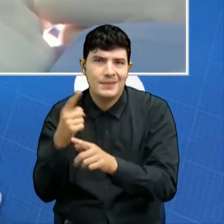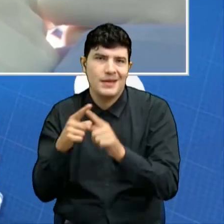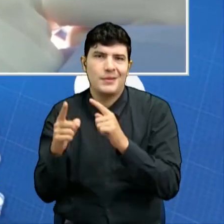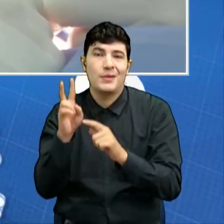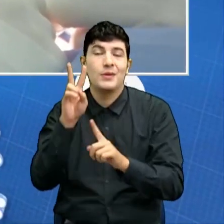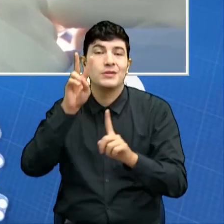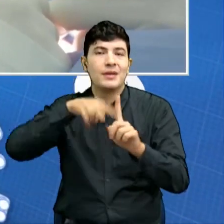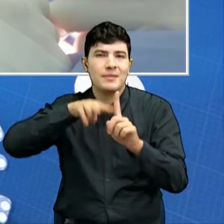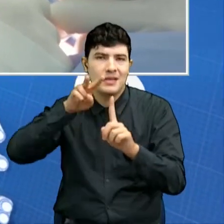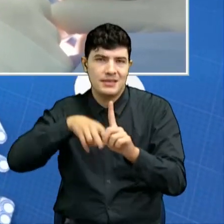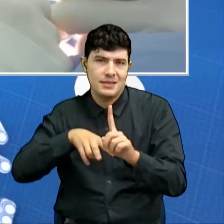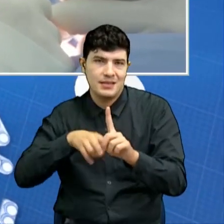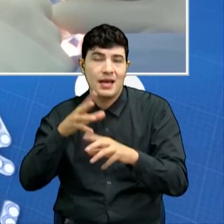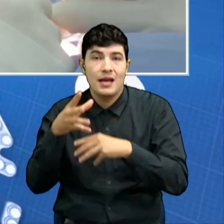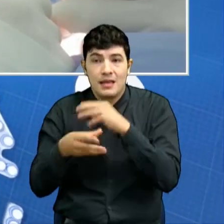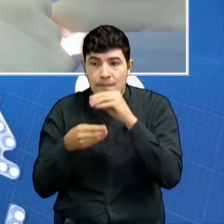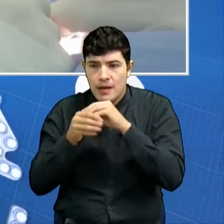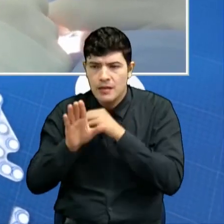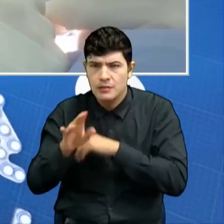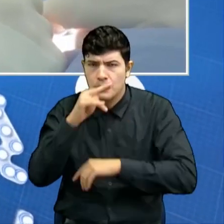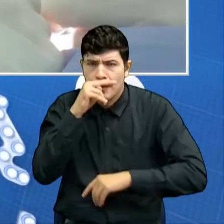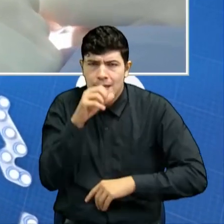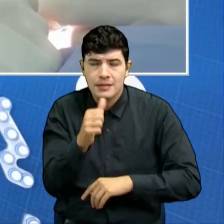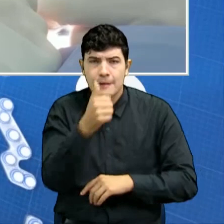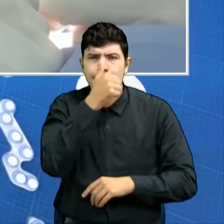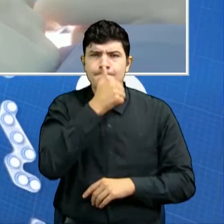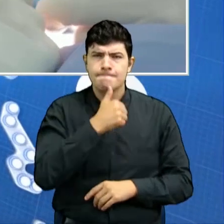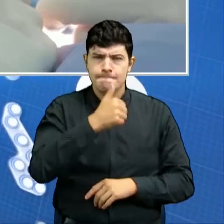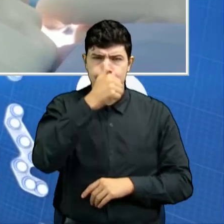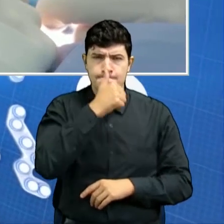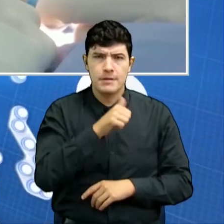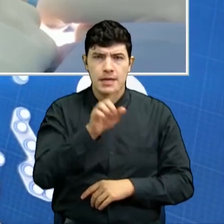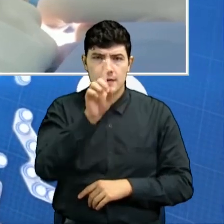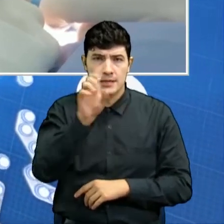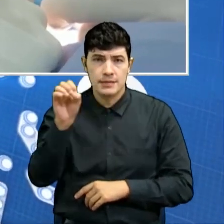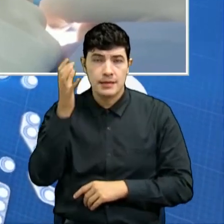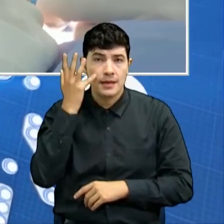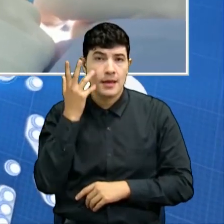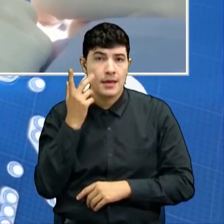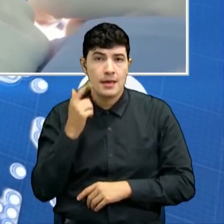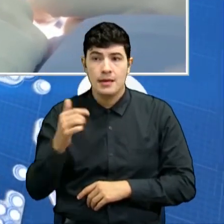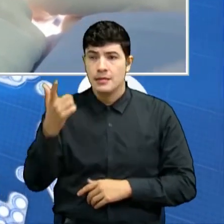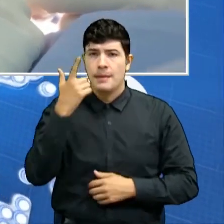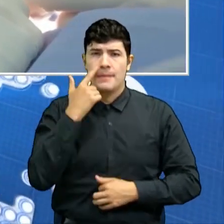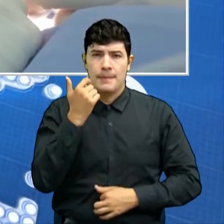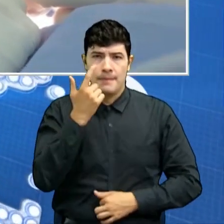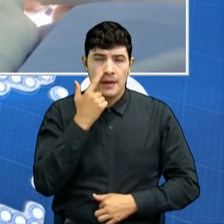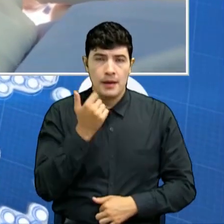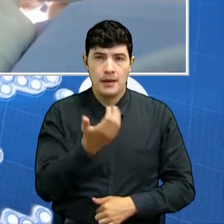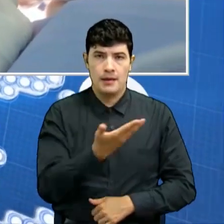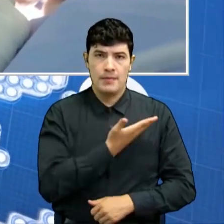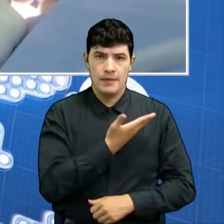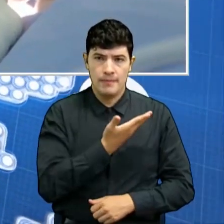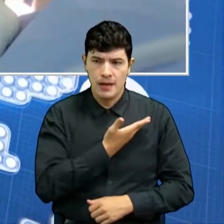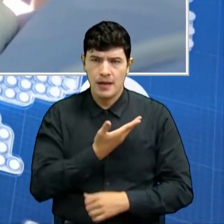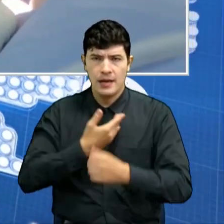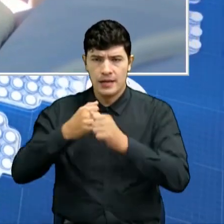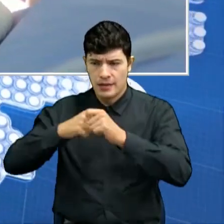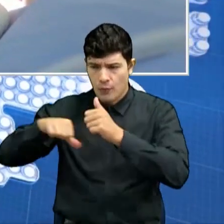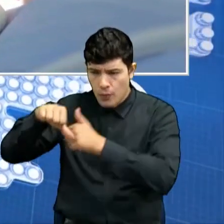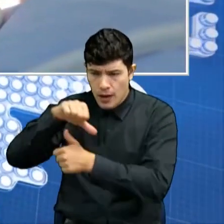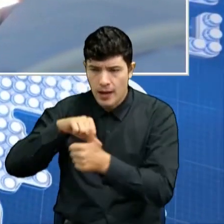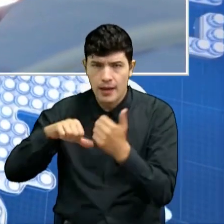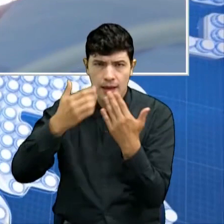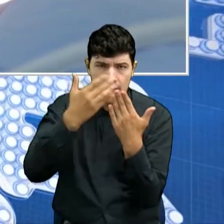niña, muy valiente ella, aguantó 60 días, que los padres pudieron realizar el viaje finalmente ya cuando estaba casi